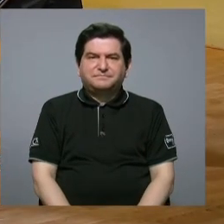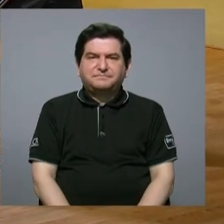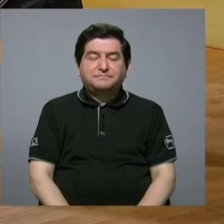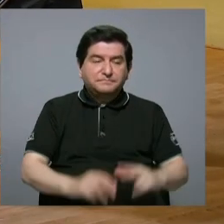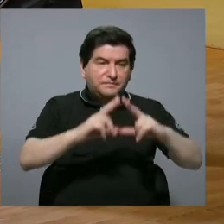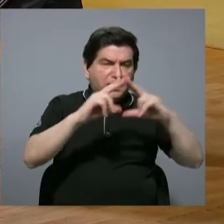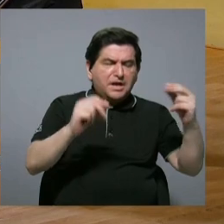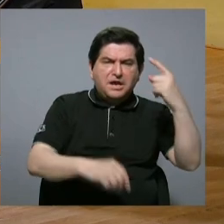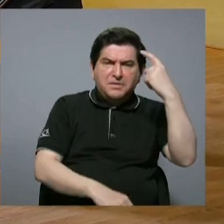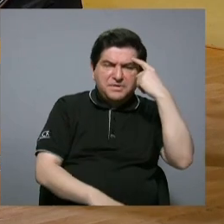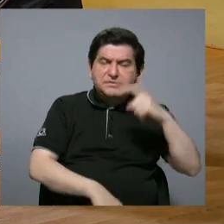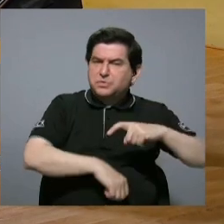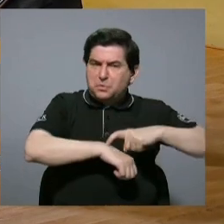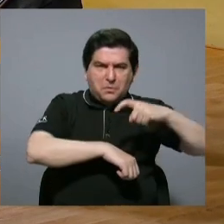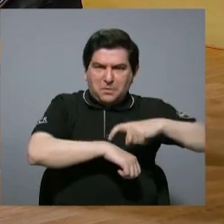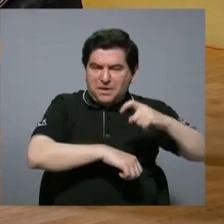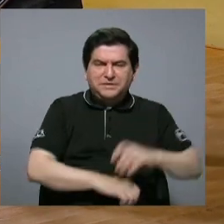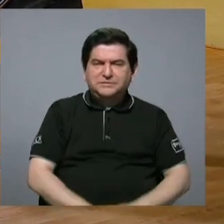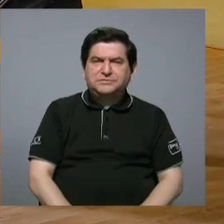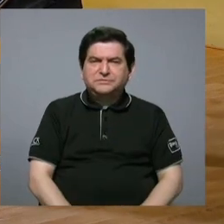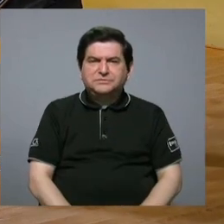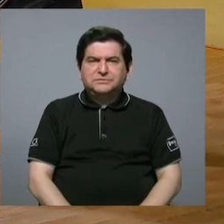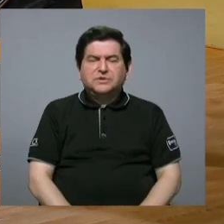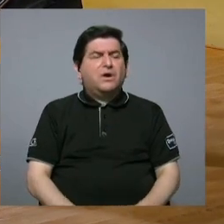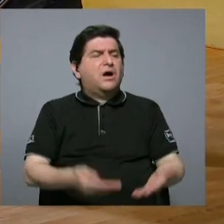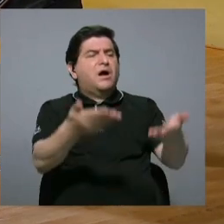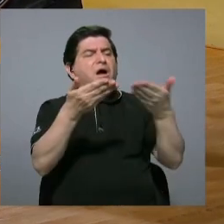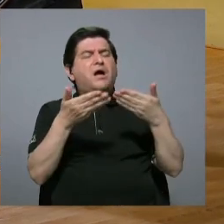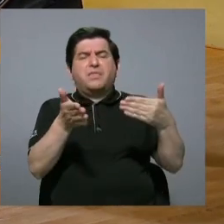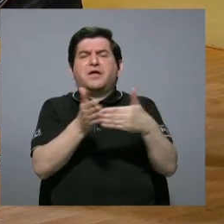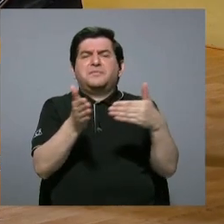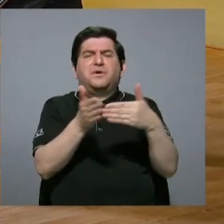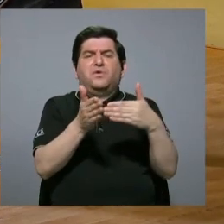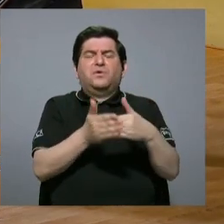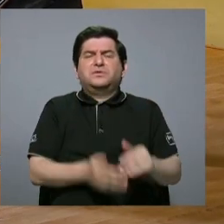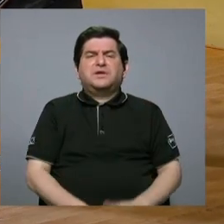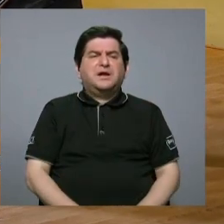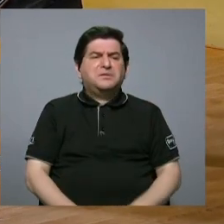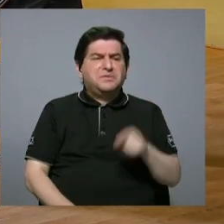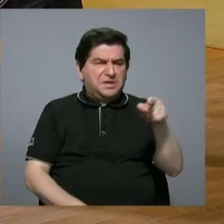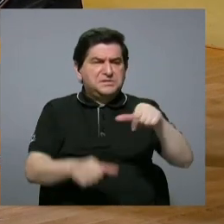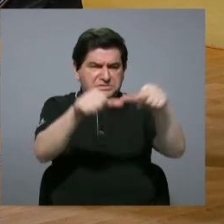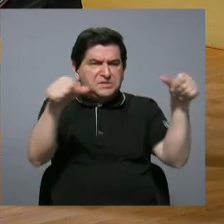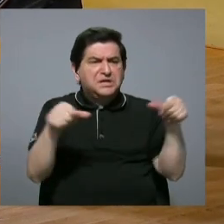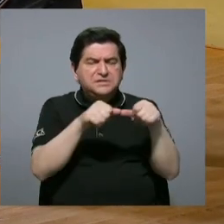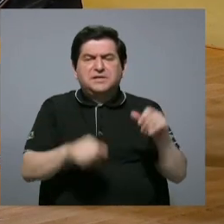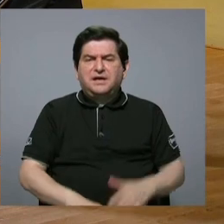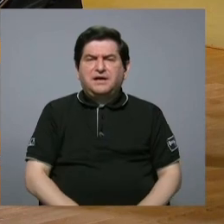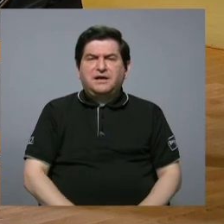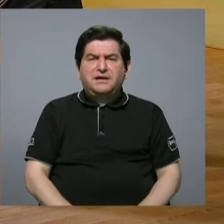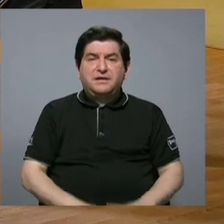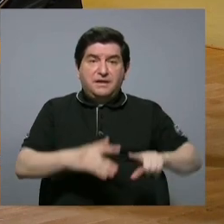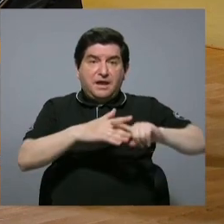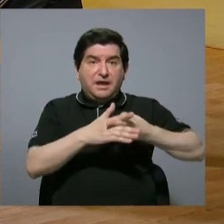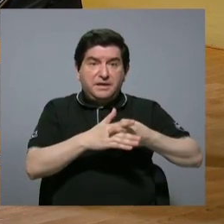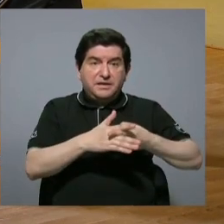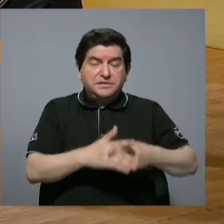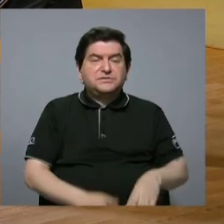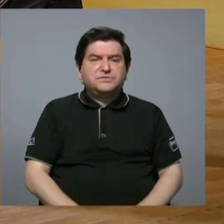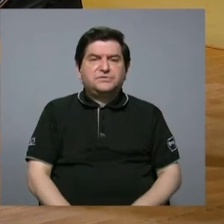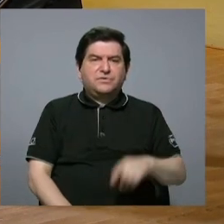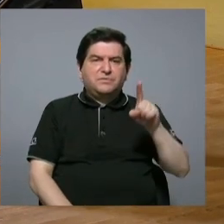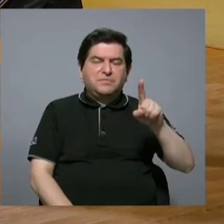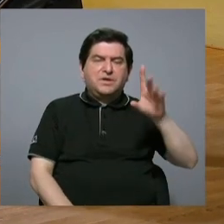Nicaragua pensó en algún momento que le iban a devolver el partido, y entonces manda a principios del